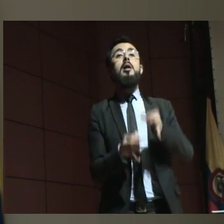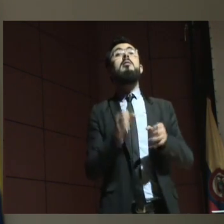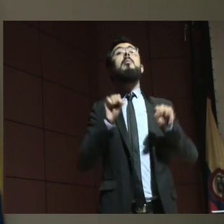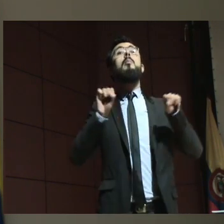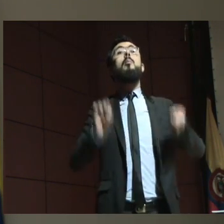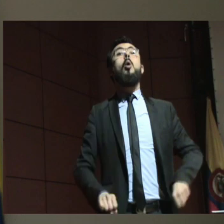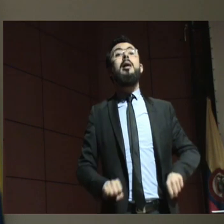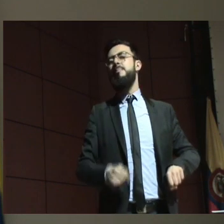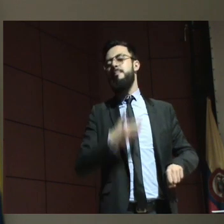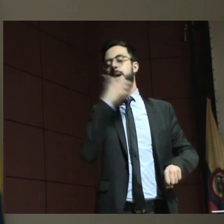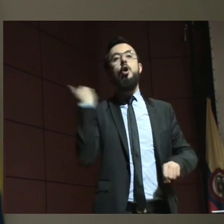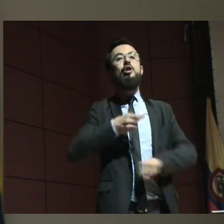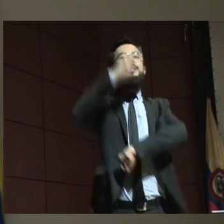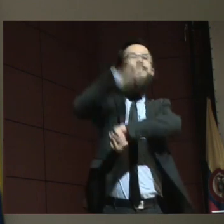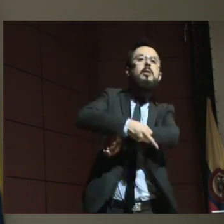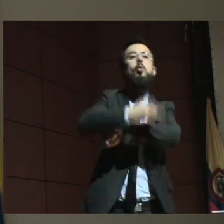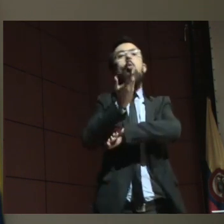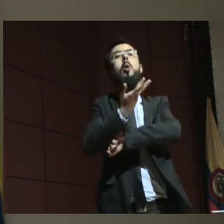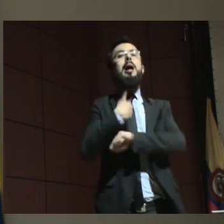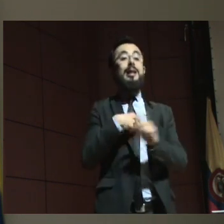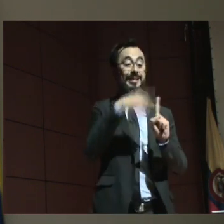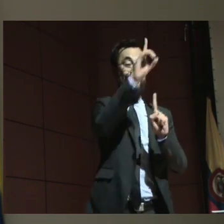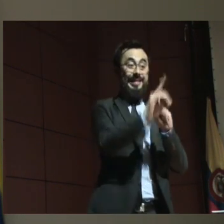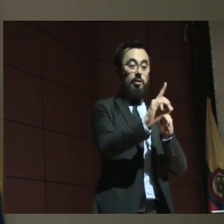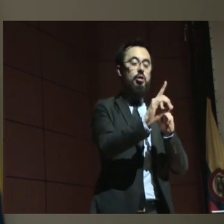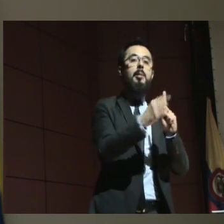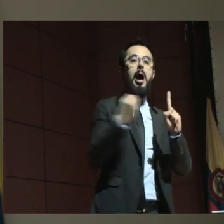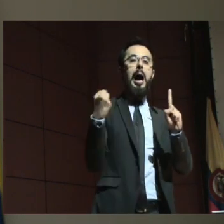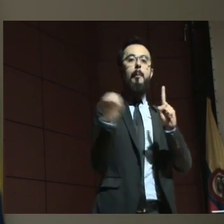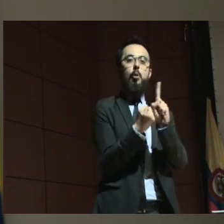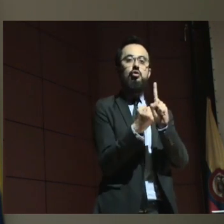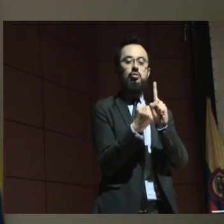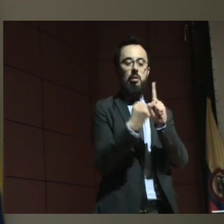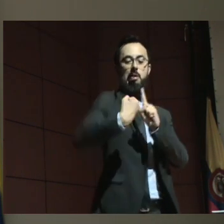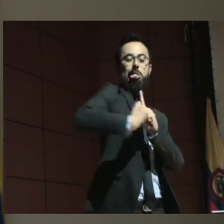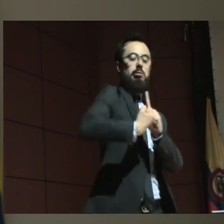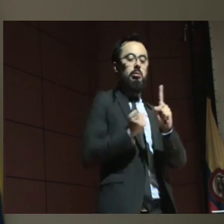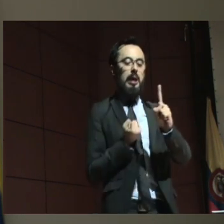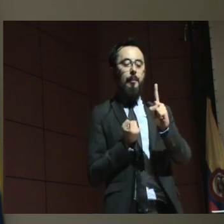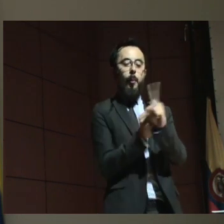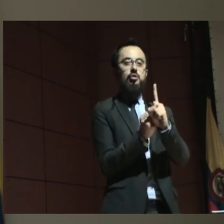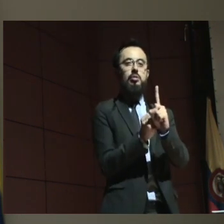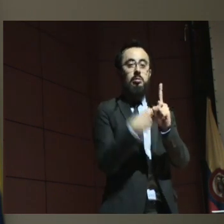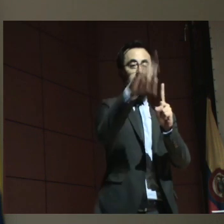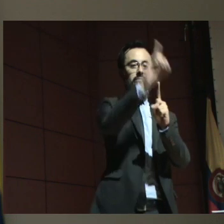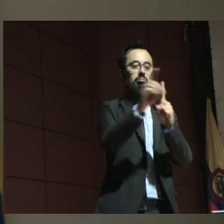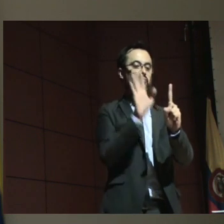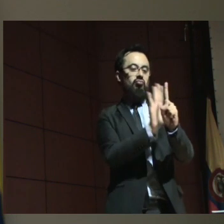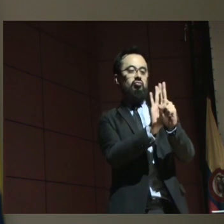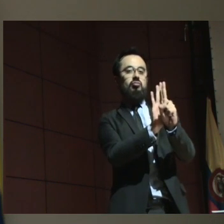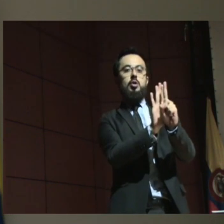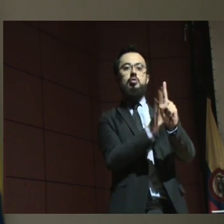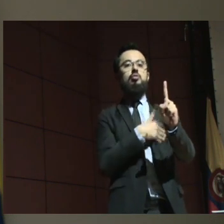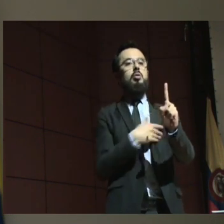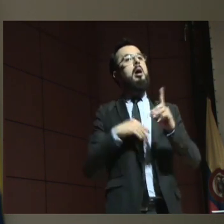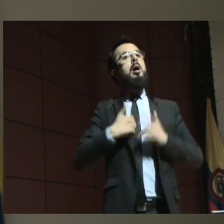apoyos, que reconozcan la capacidad jurídica plena de las personas con discapacidad. Y quisiera con